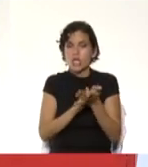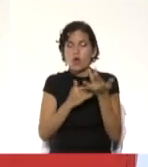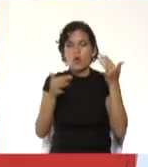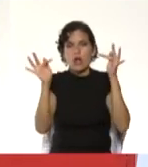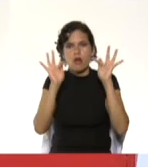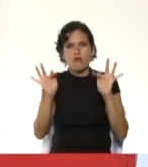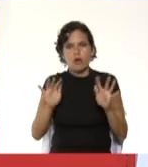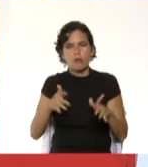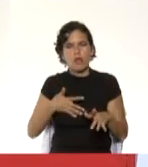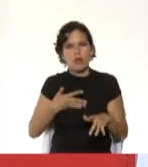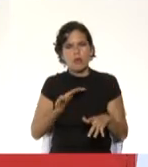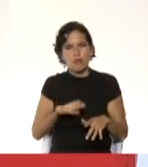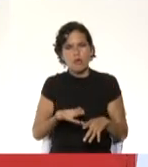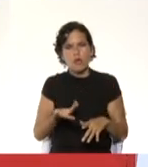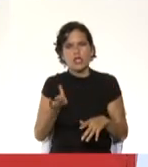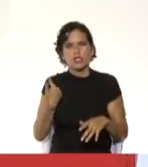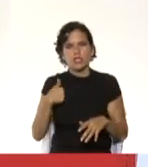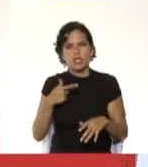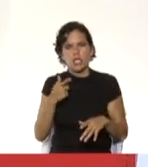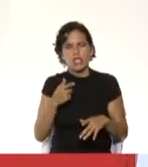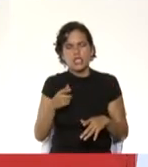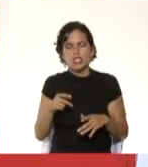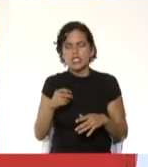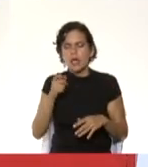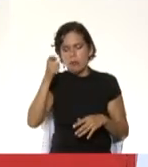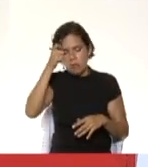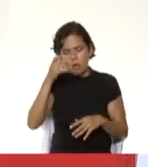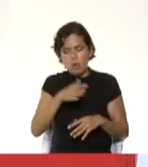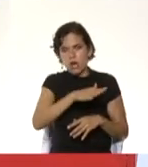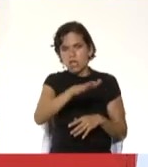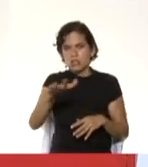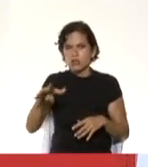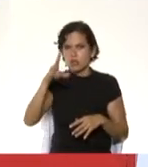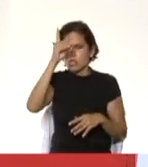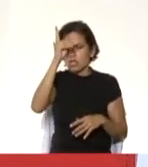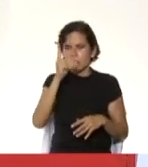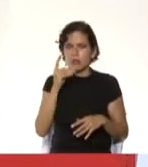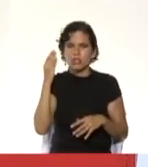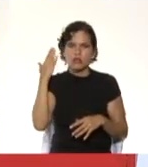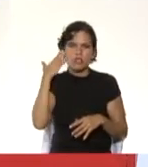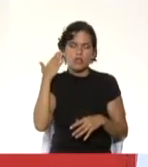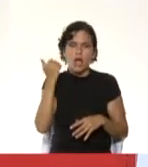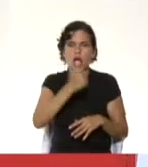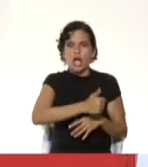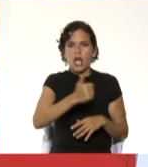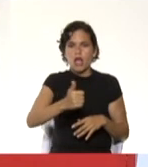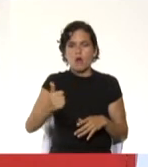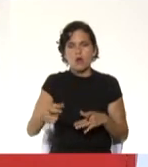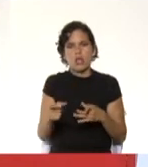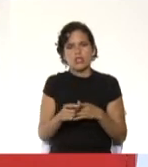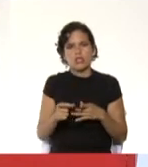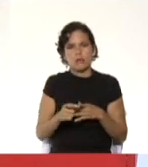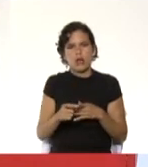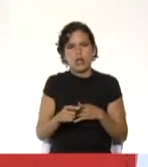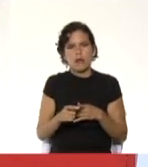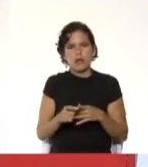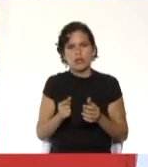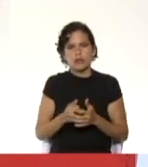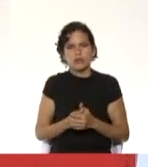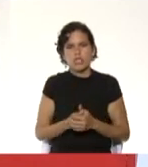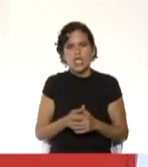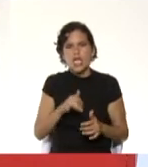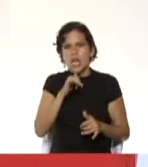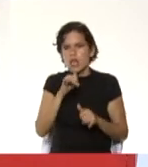de poder acceder esa población con discapacidad auditiva a cada una de esas palabras y, por supuesto, a